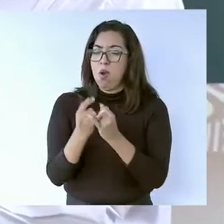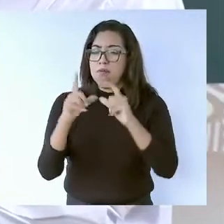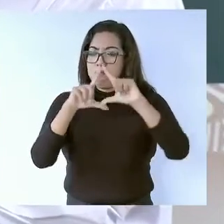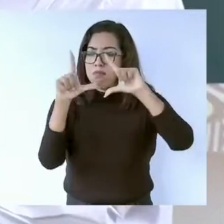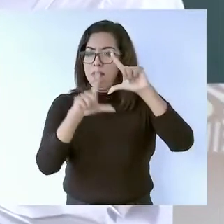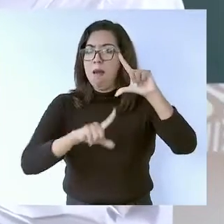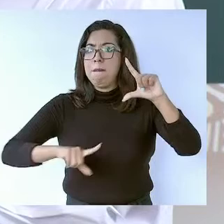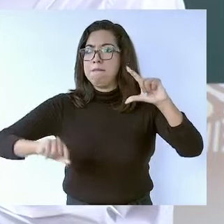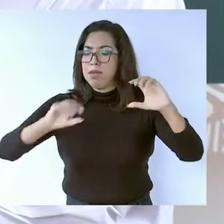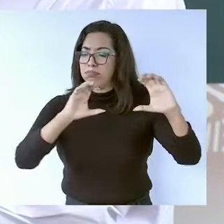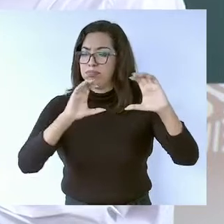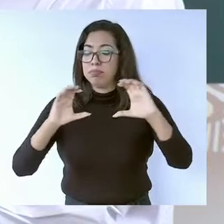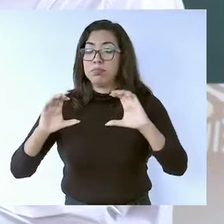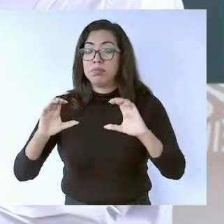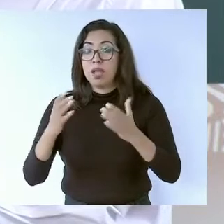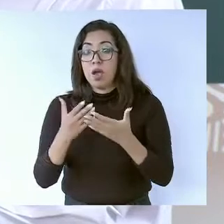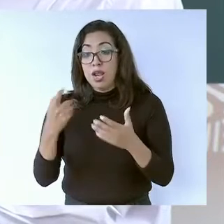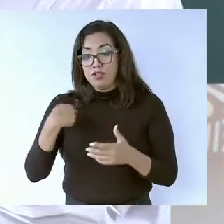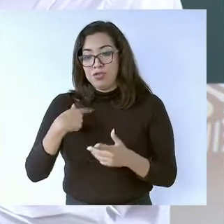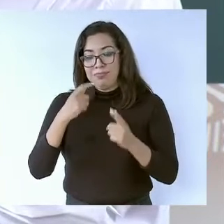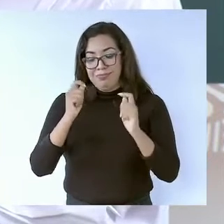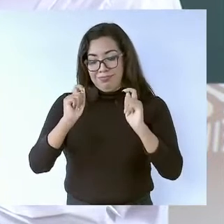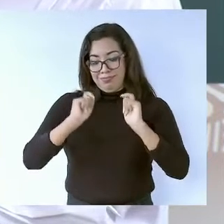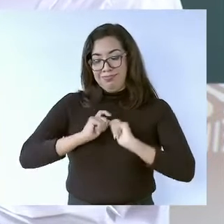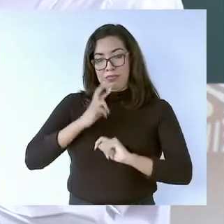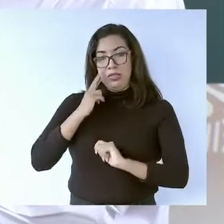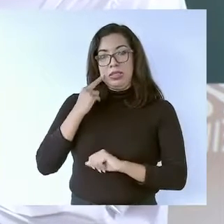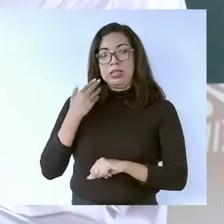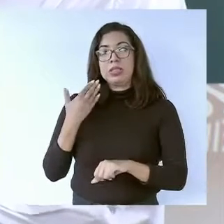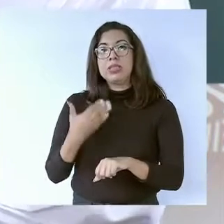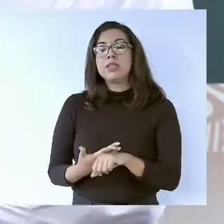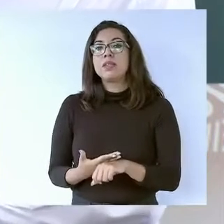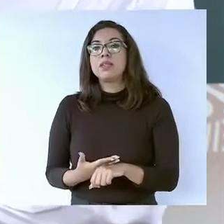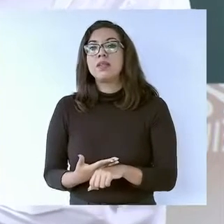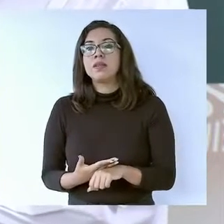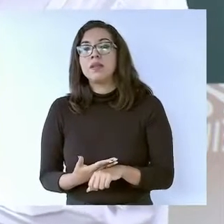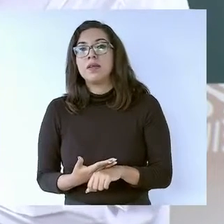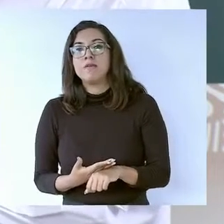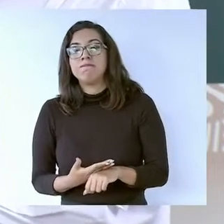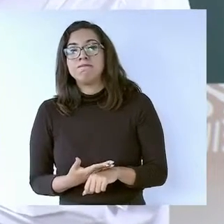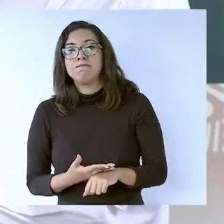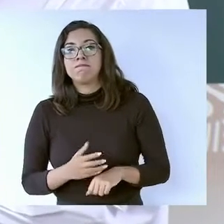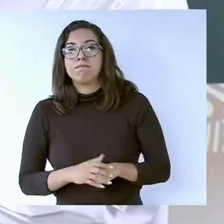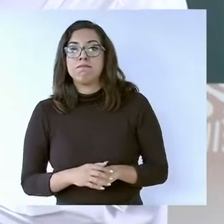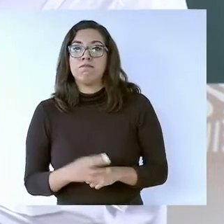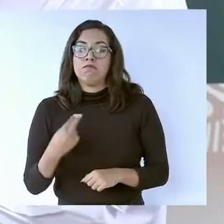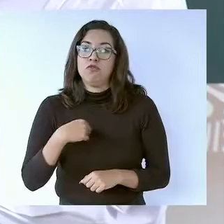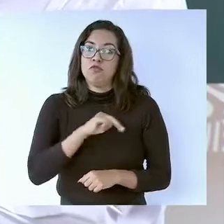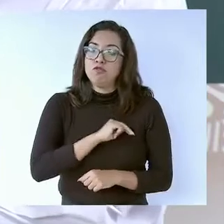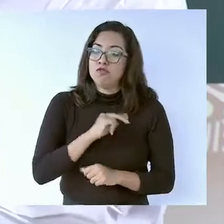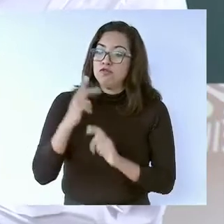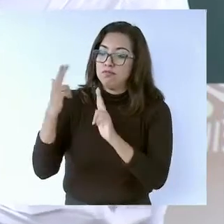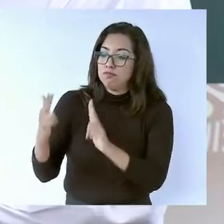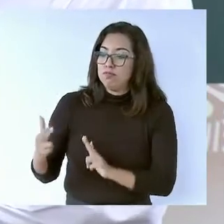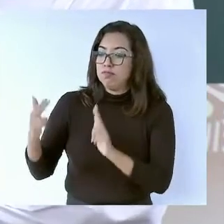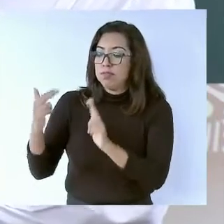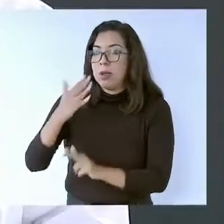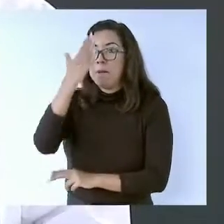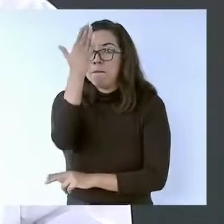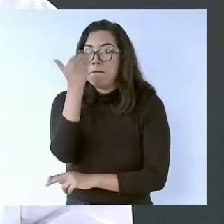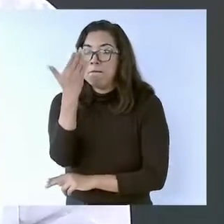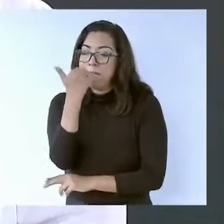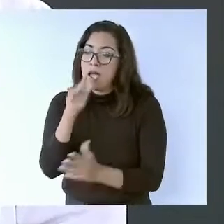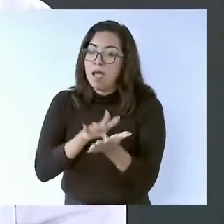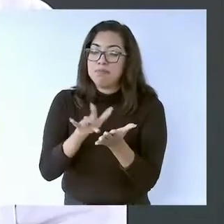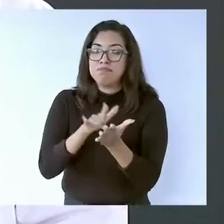queda reiterar que nos honra ser parte de la visión que da origen al Tren Maya y que hoy nos emociona